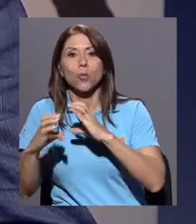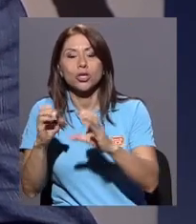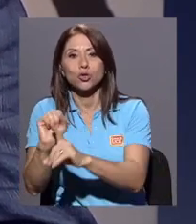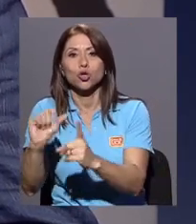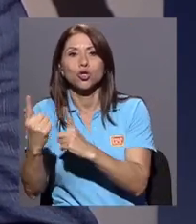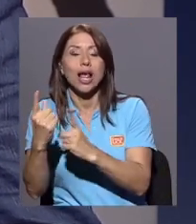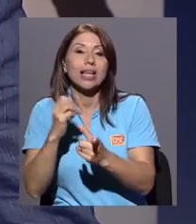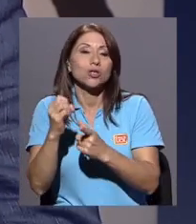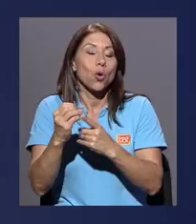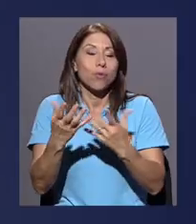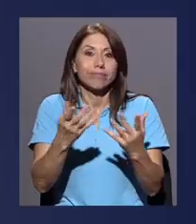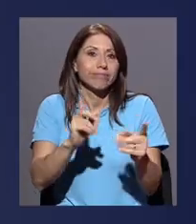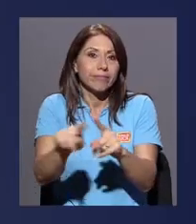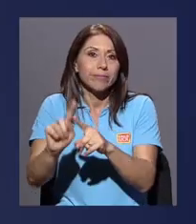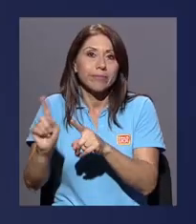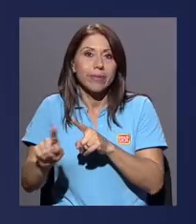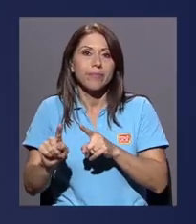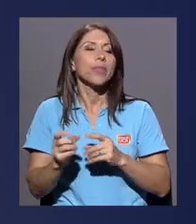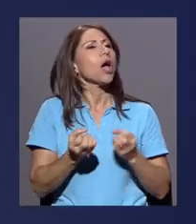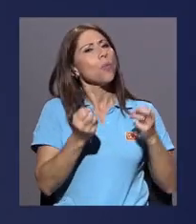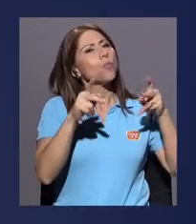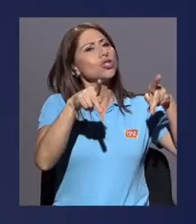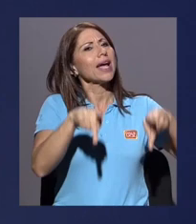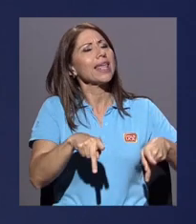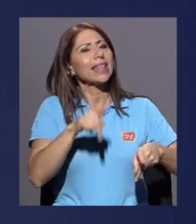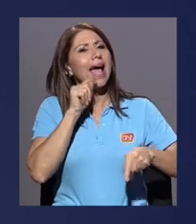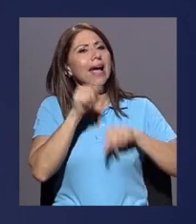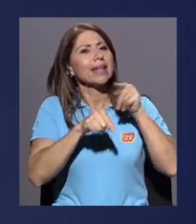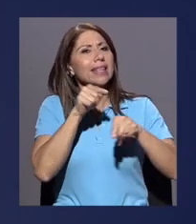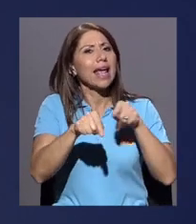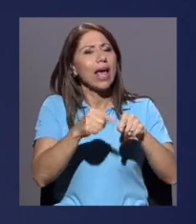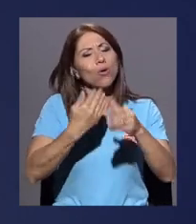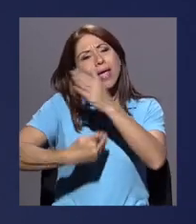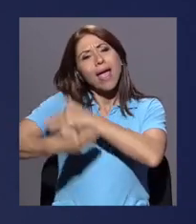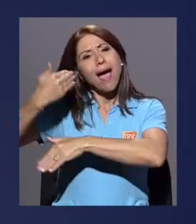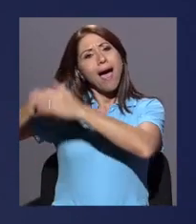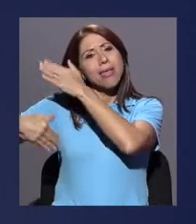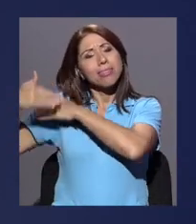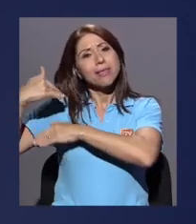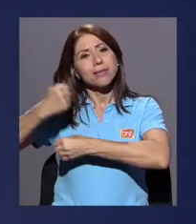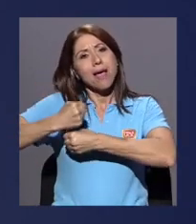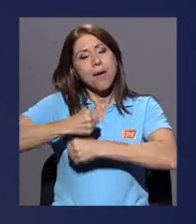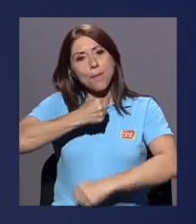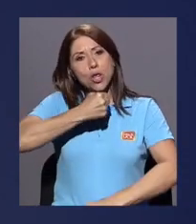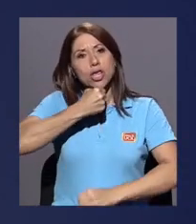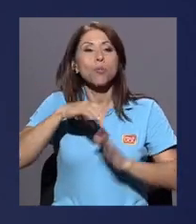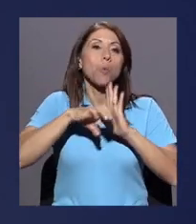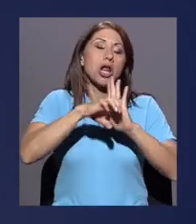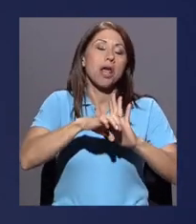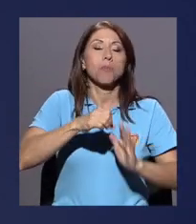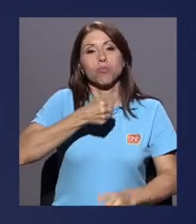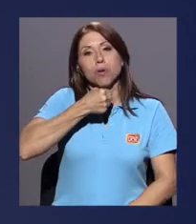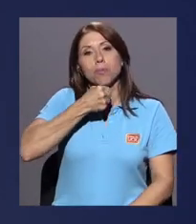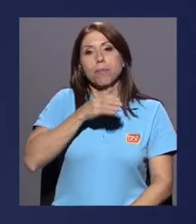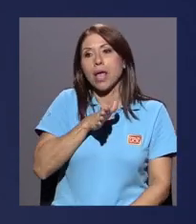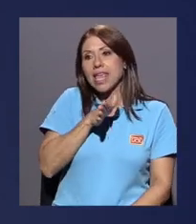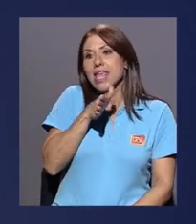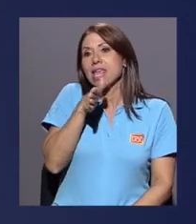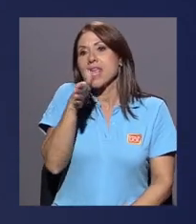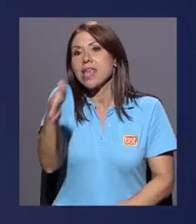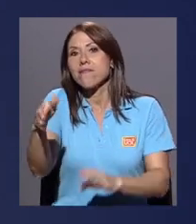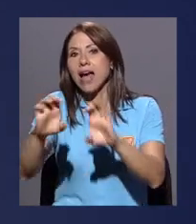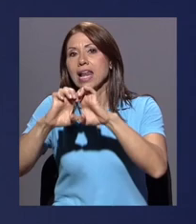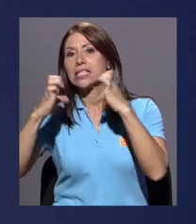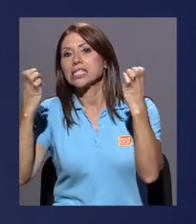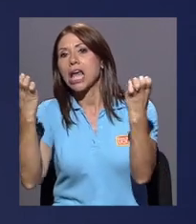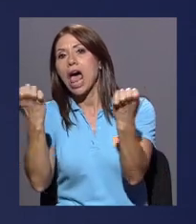fuentes no periodísticas, por ejemplo. Por ejemplo, hay mucha gente que ha criticado que el periodismo antes, alguien iba a hacer cobertura en